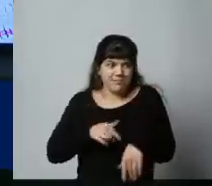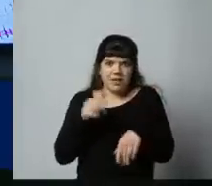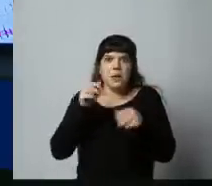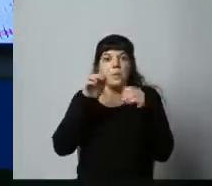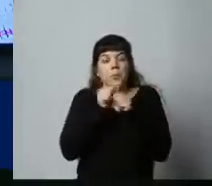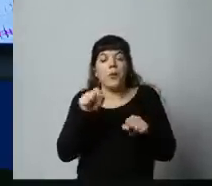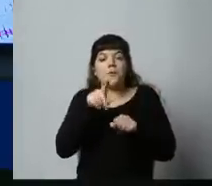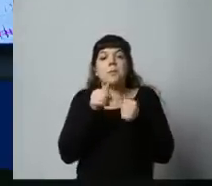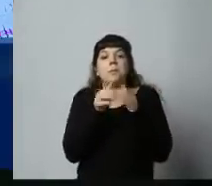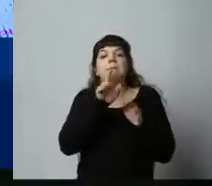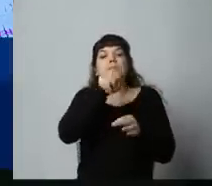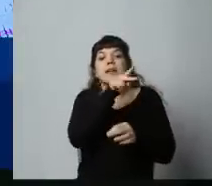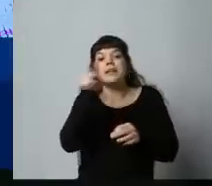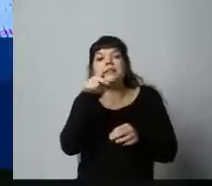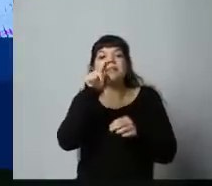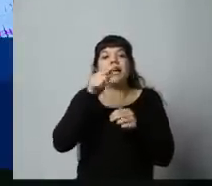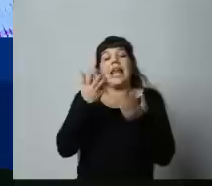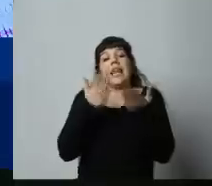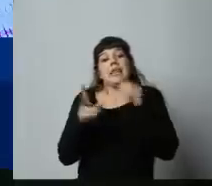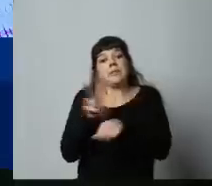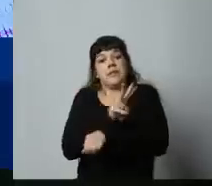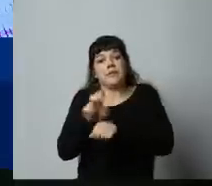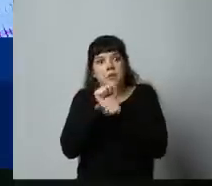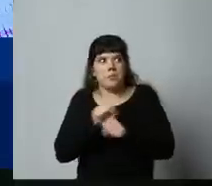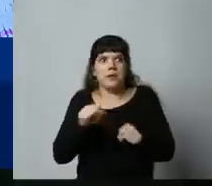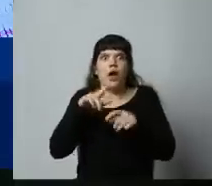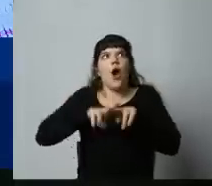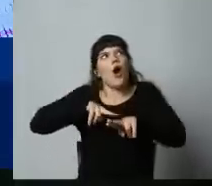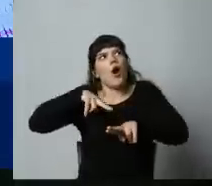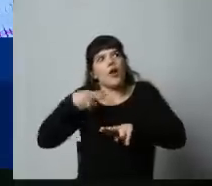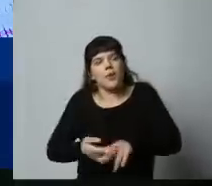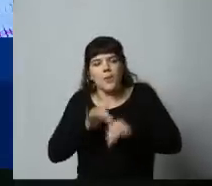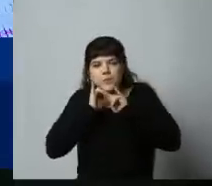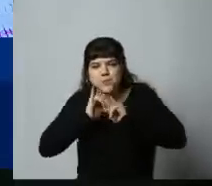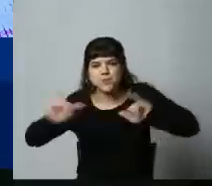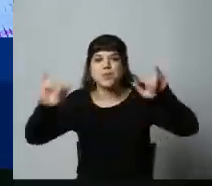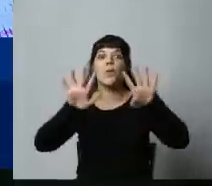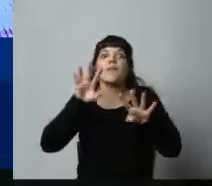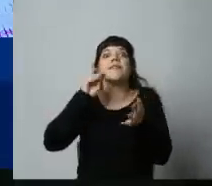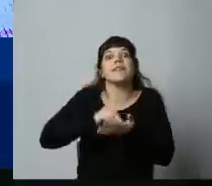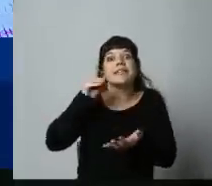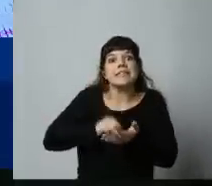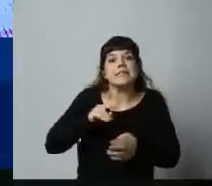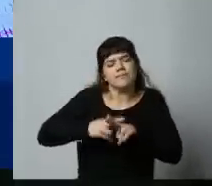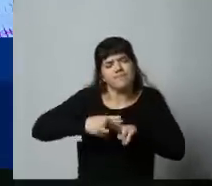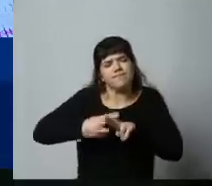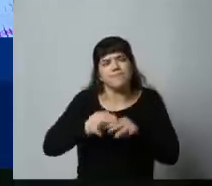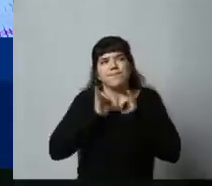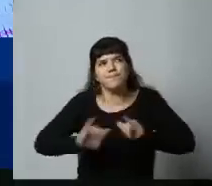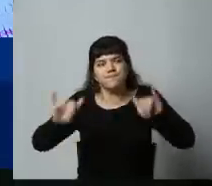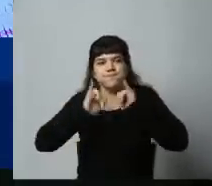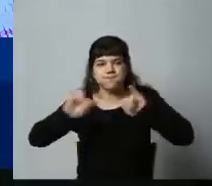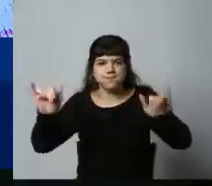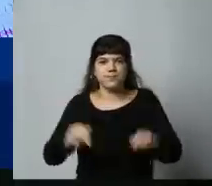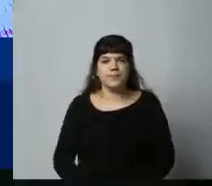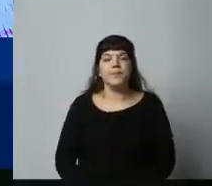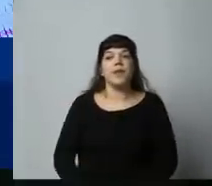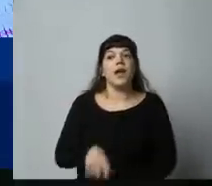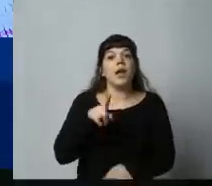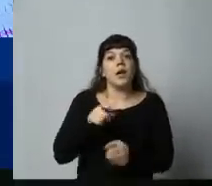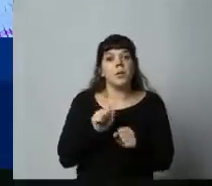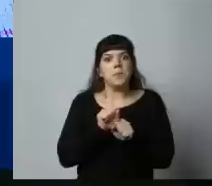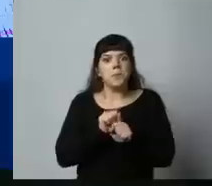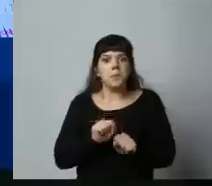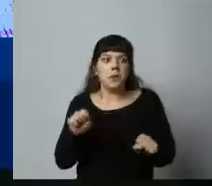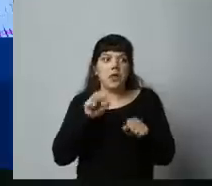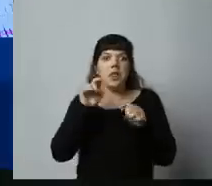el hashtag legítima defensa a ver si logramos ser tendencia por novena vez consecutiva en las redes sociales nos podes ver